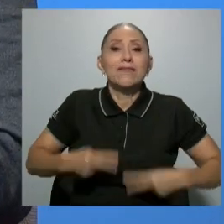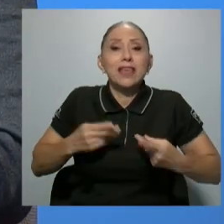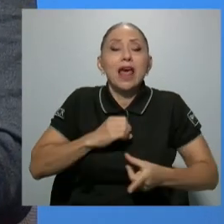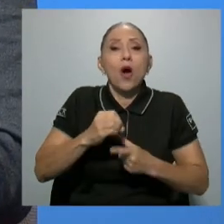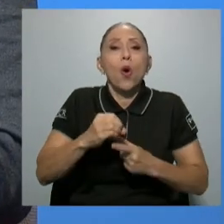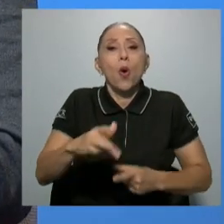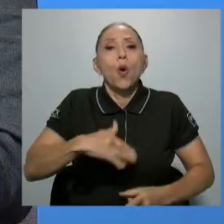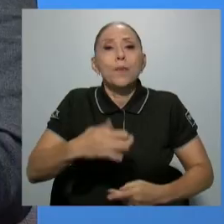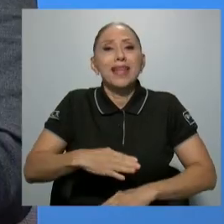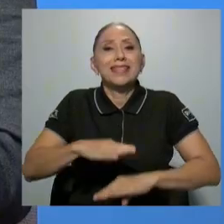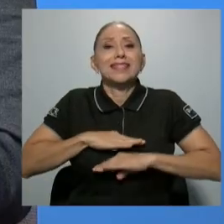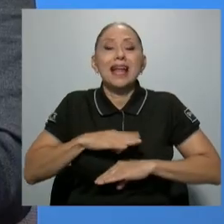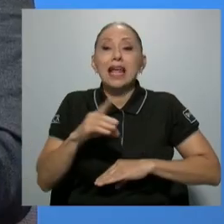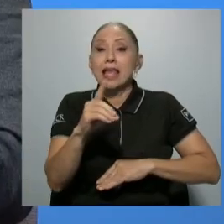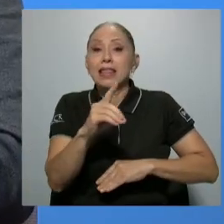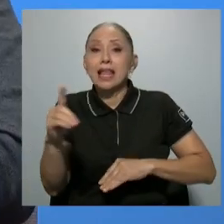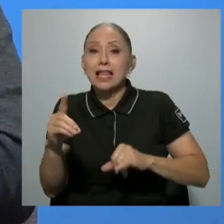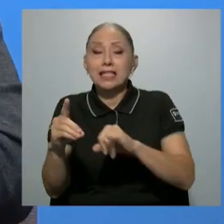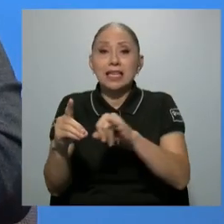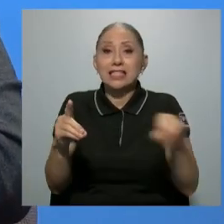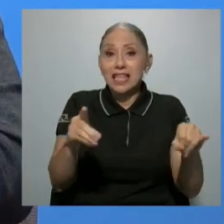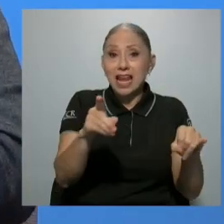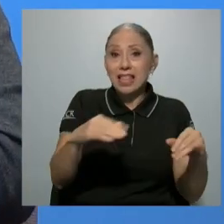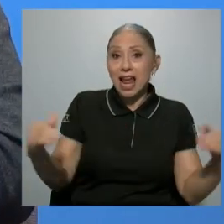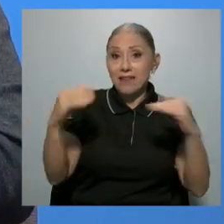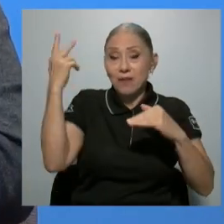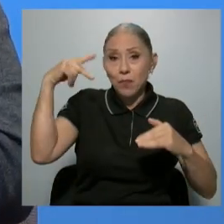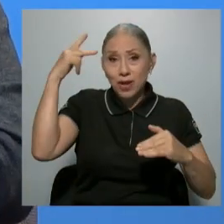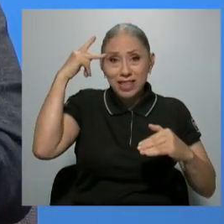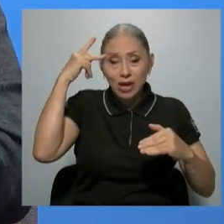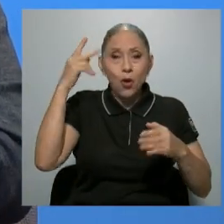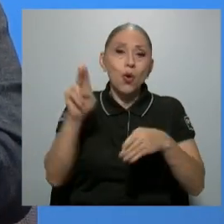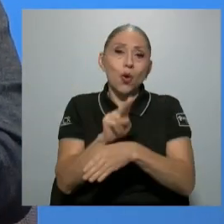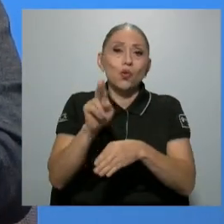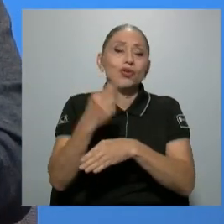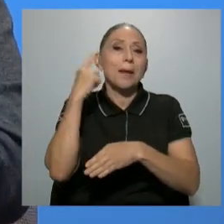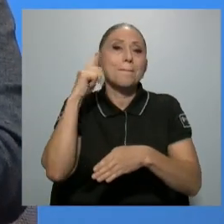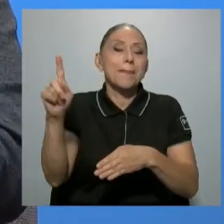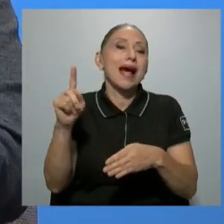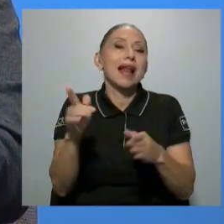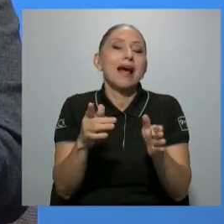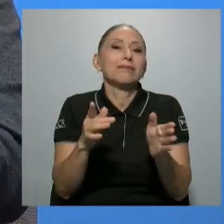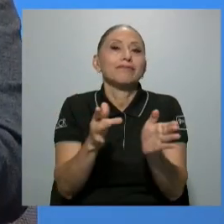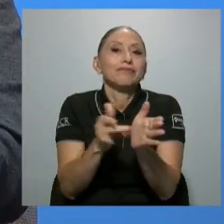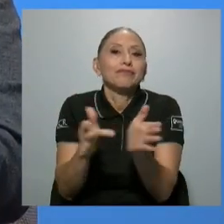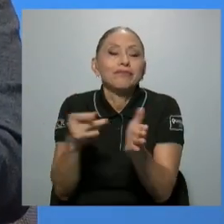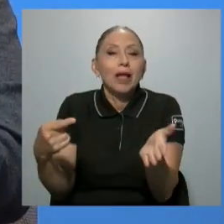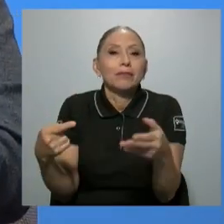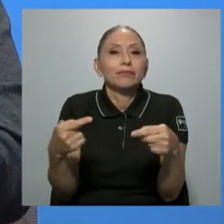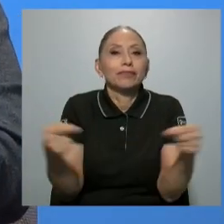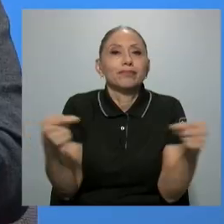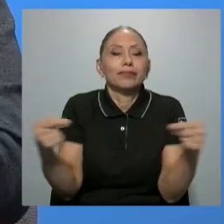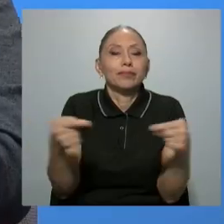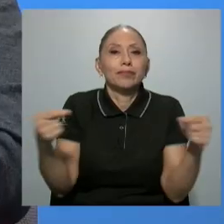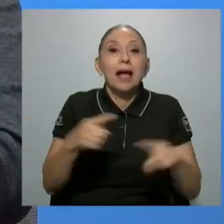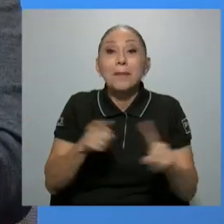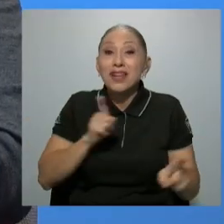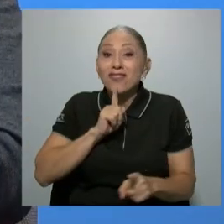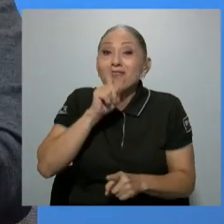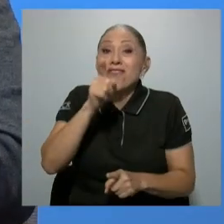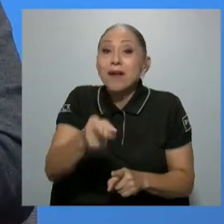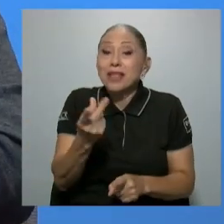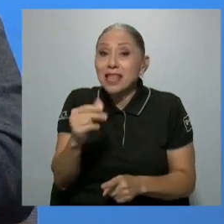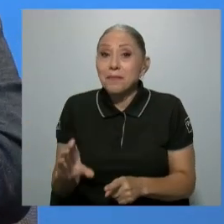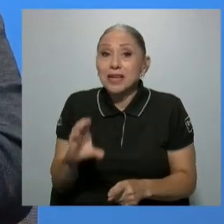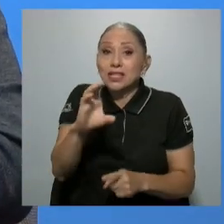bandera básicamente para atacarse mutuamente. Y la realidad es que la inversión extranjera directa es una fuente de trabajo. Muchos